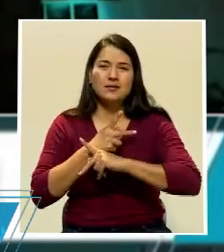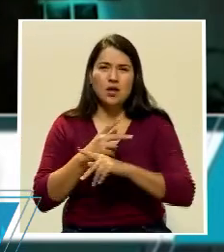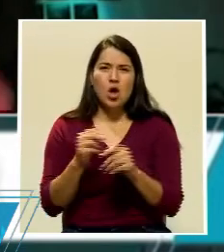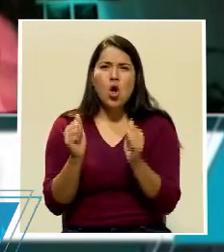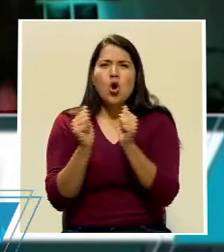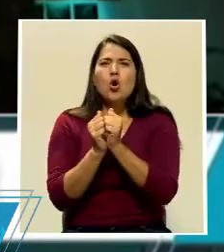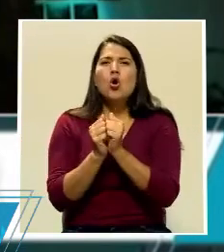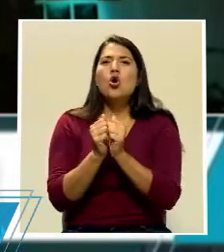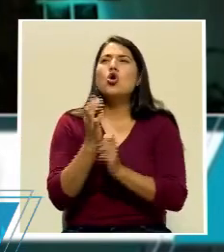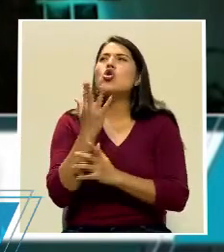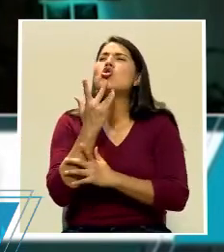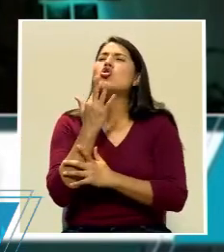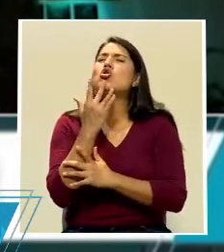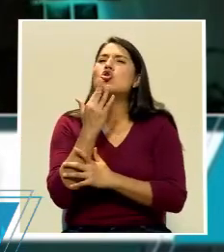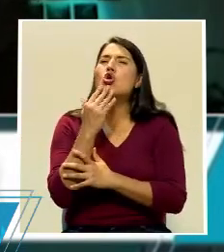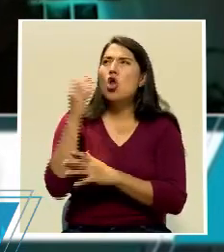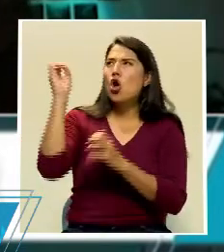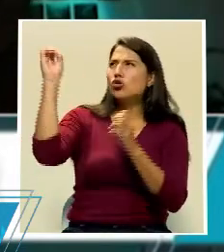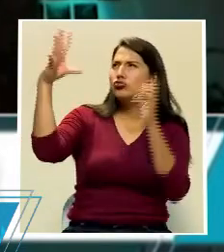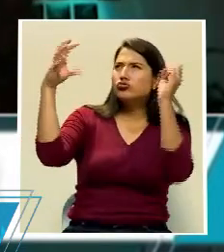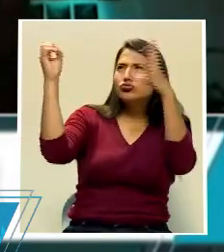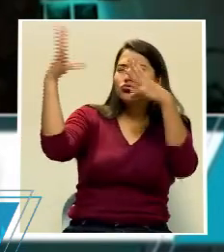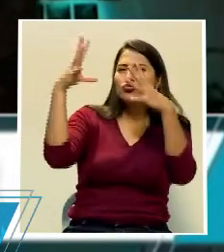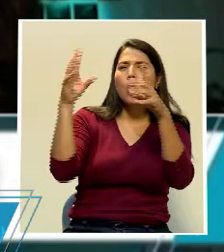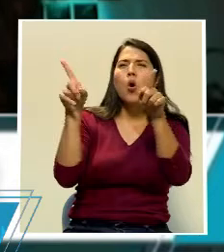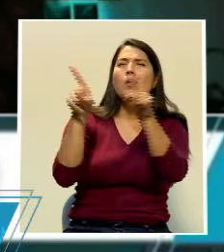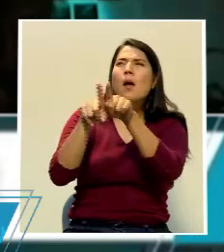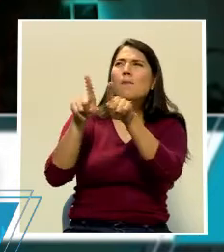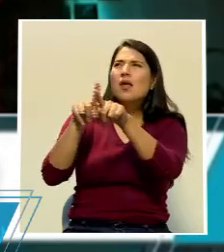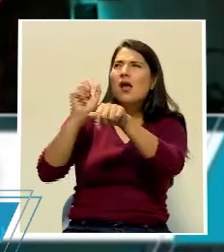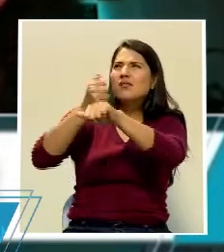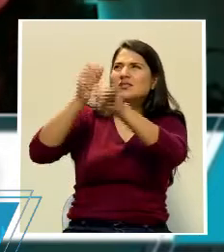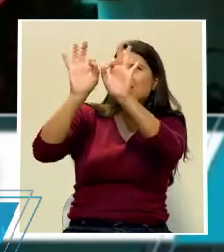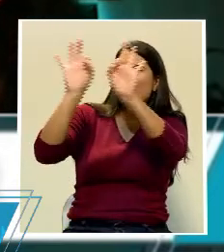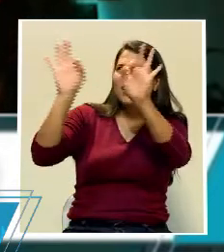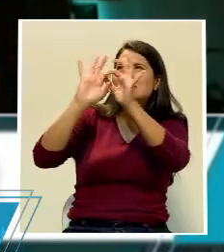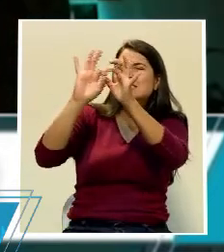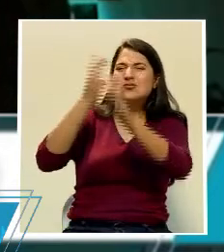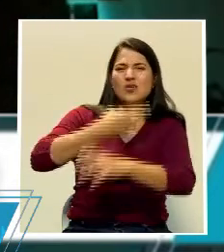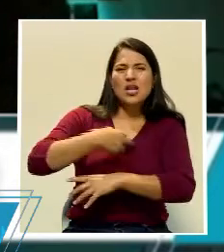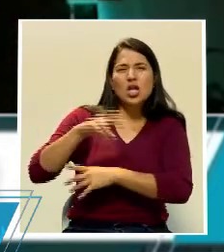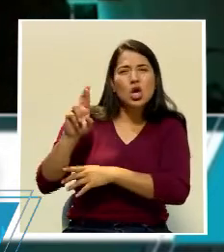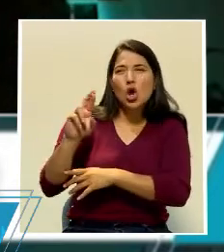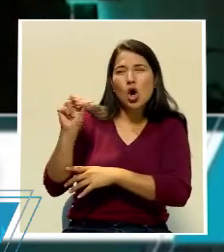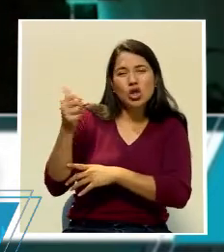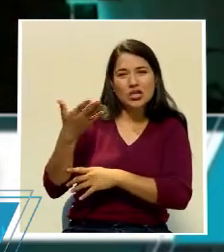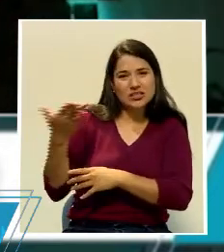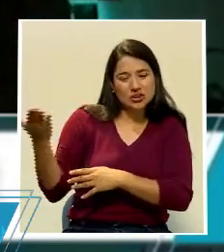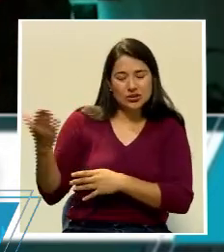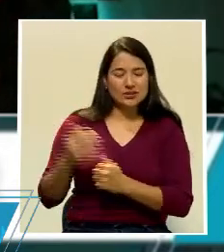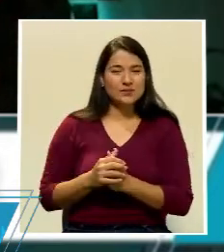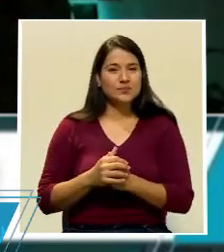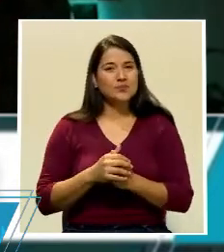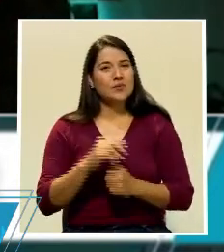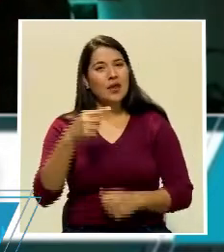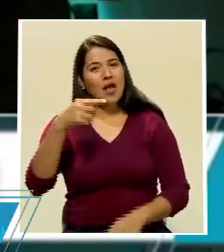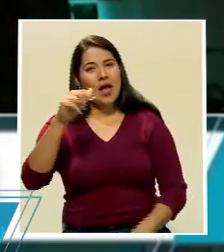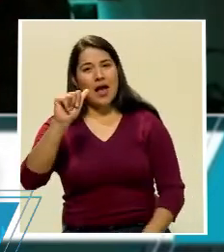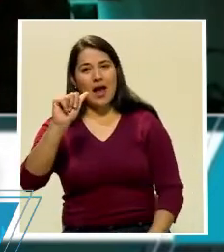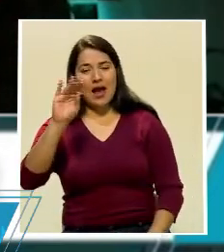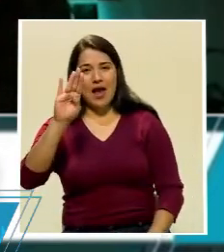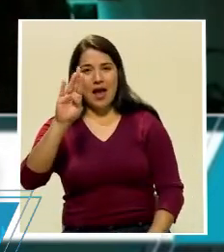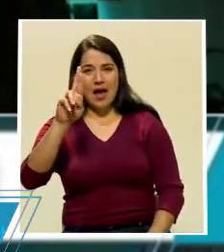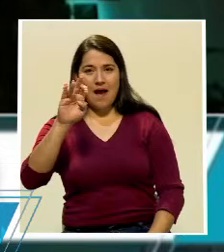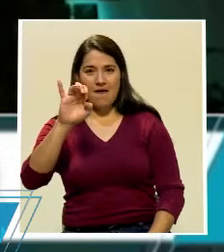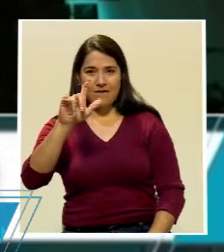ponen peluches, decoraciones, frases religiosas, etc. Gabriela, el trabajo